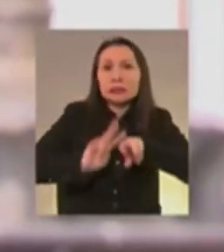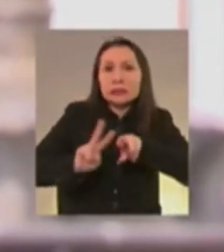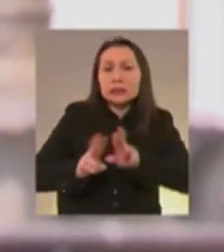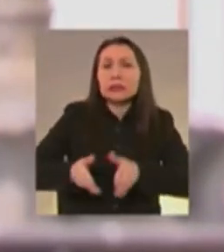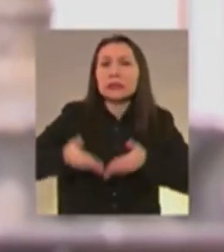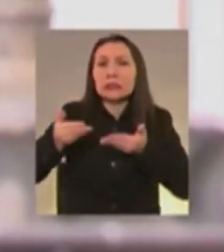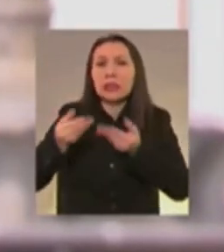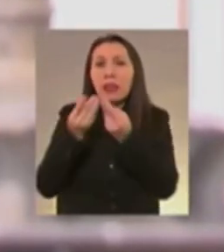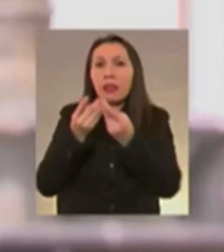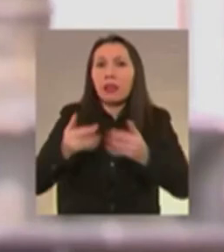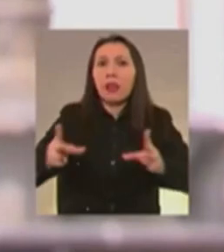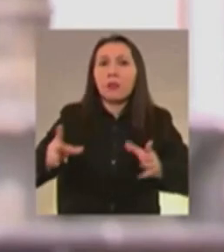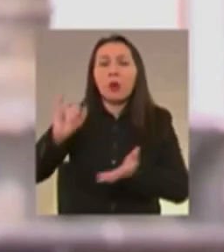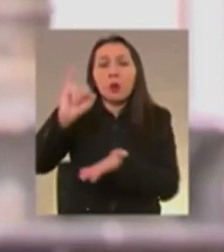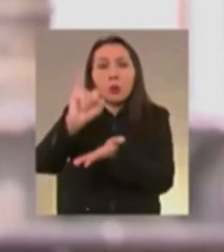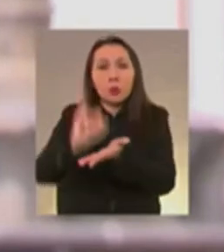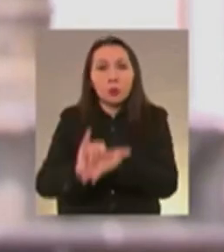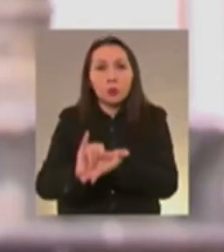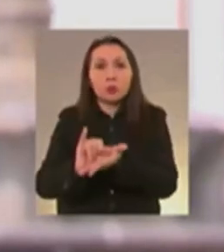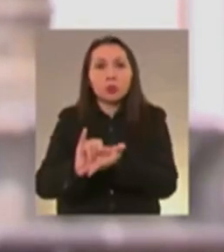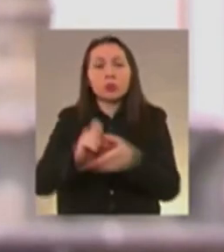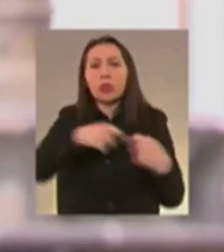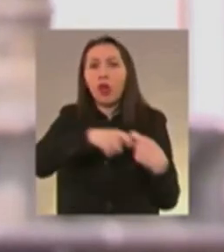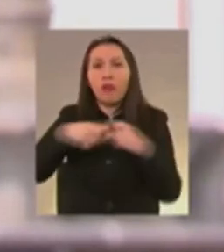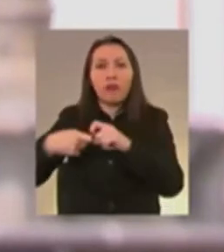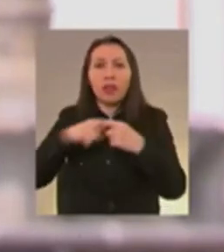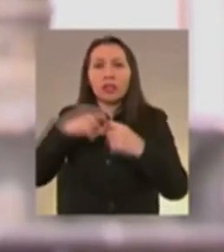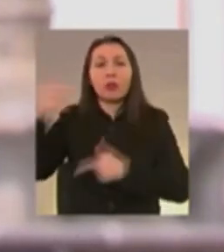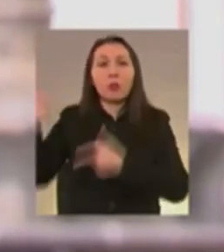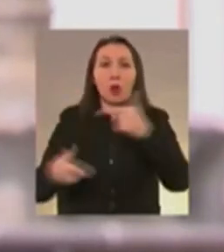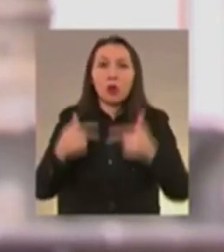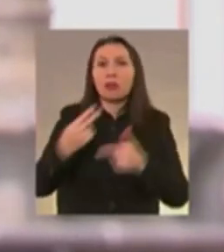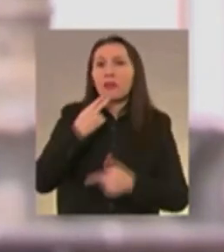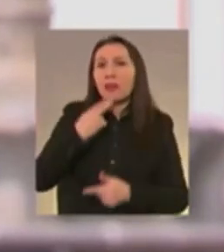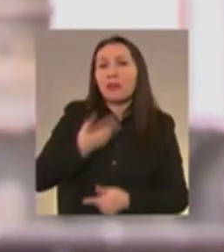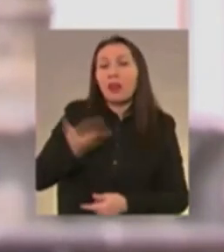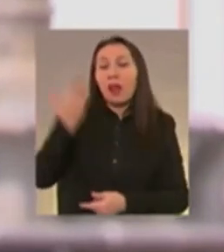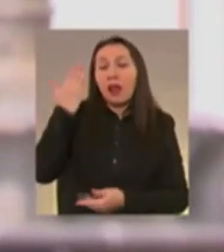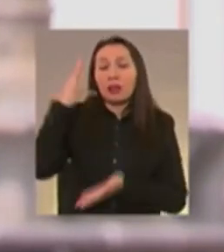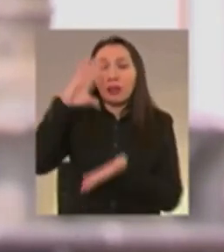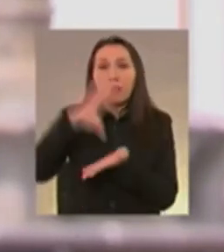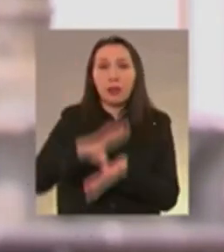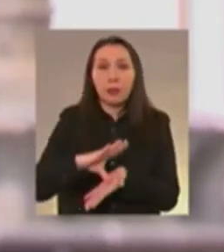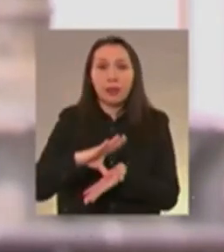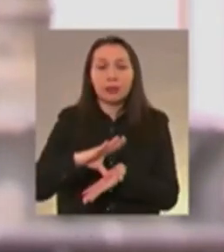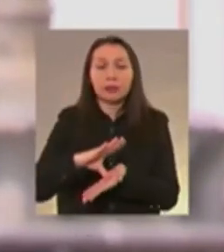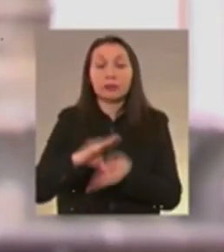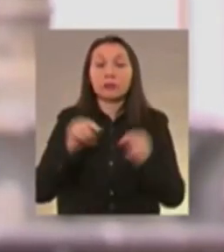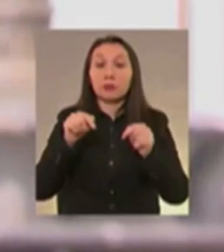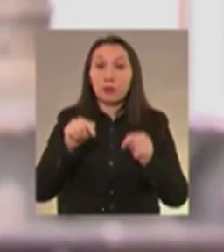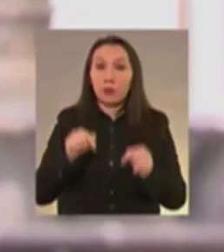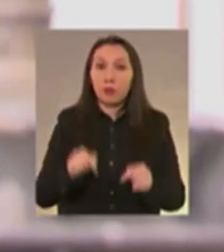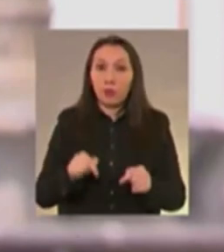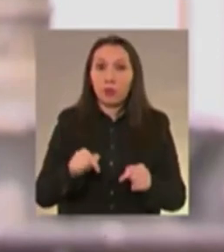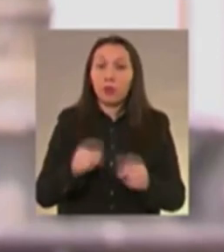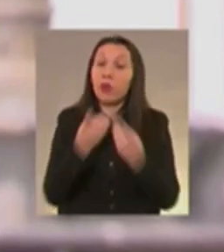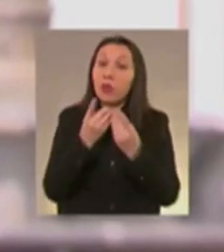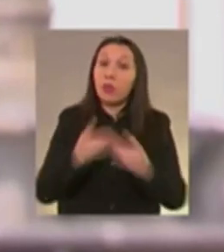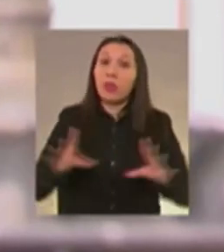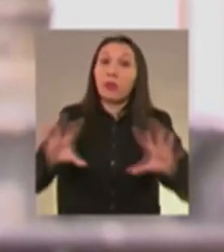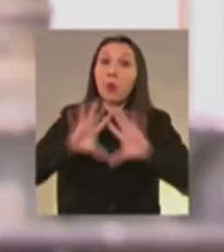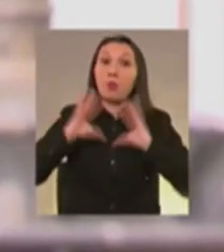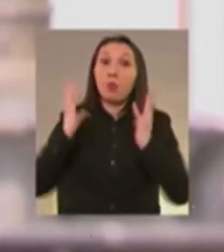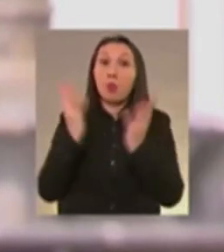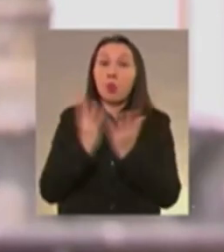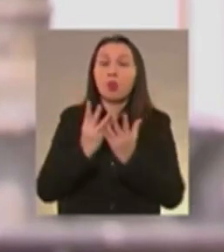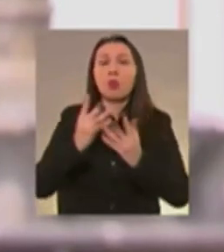democrática e institucional al conflicto político que se vivía en el país. Hoy, cuando la democracia en el mundo